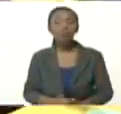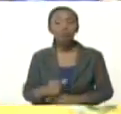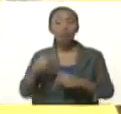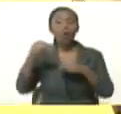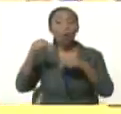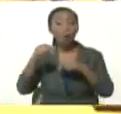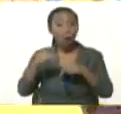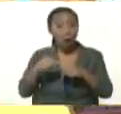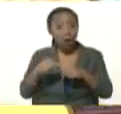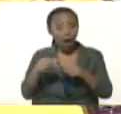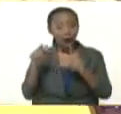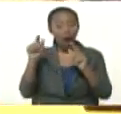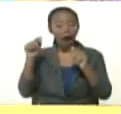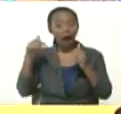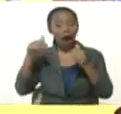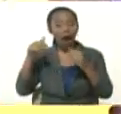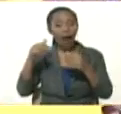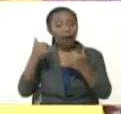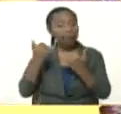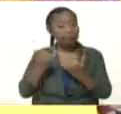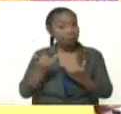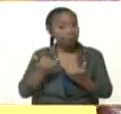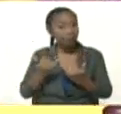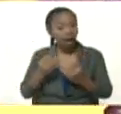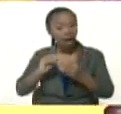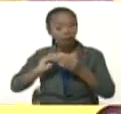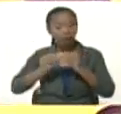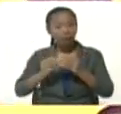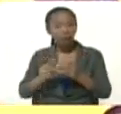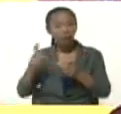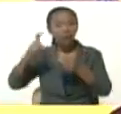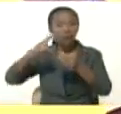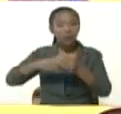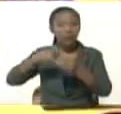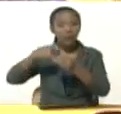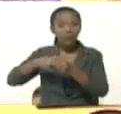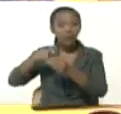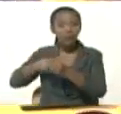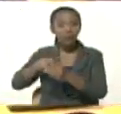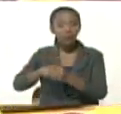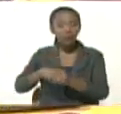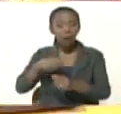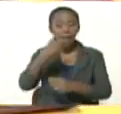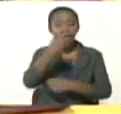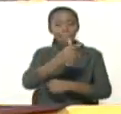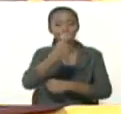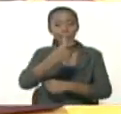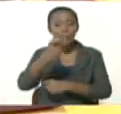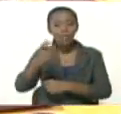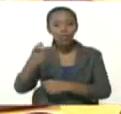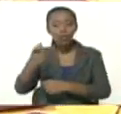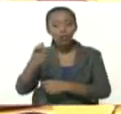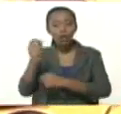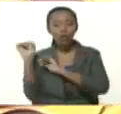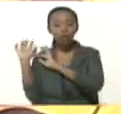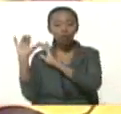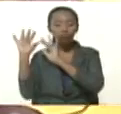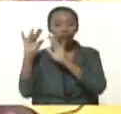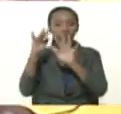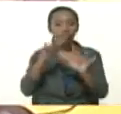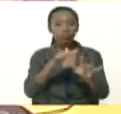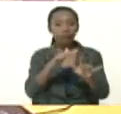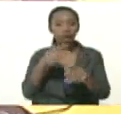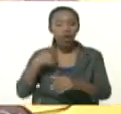hoy haciendo los registros de las personas que están acudiendo